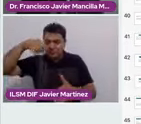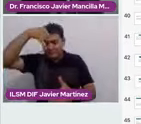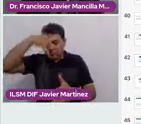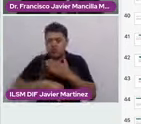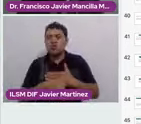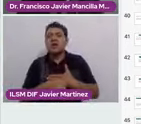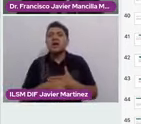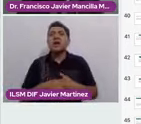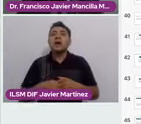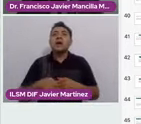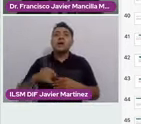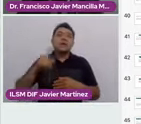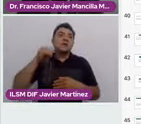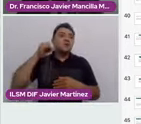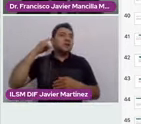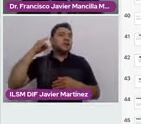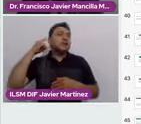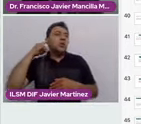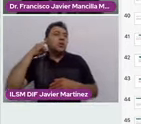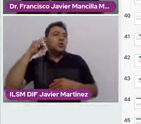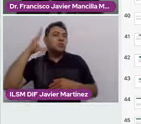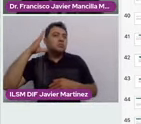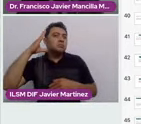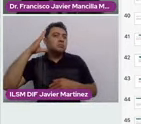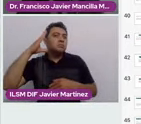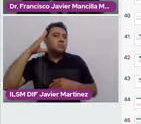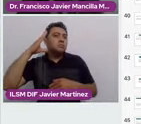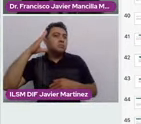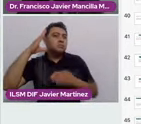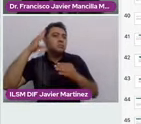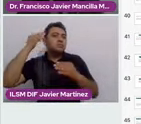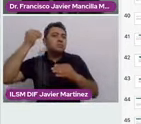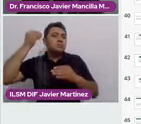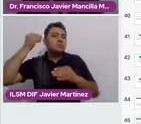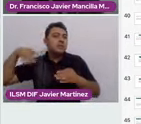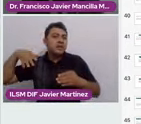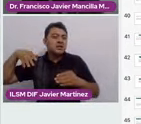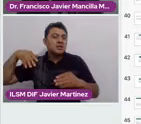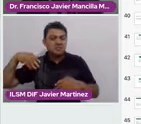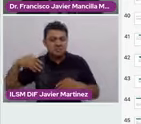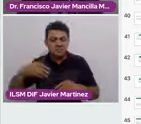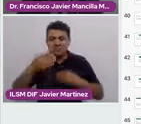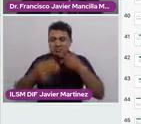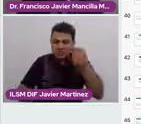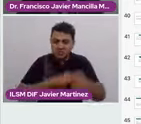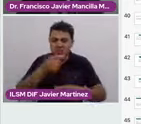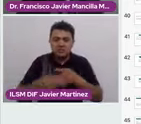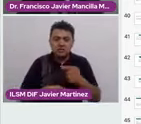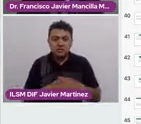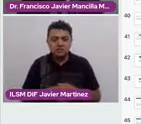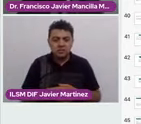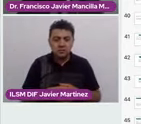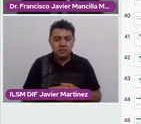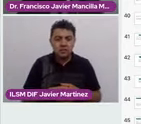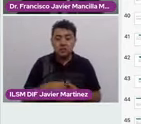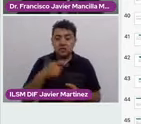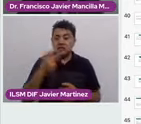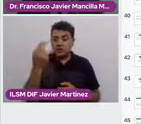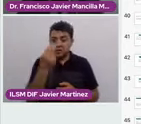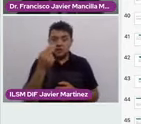y presenta zumbido, pueden beneficiarse en casos seleccionados, pueden beneficiarse del implante coclear. El implante coclear es